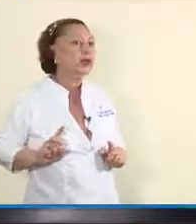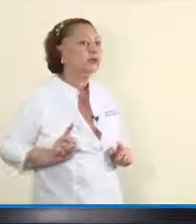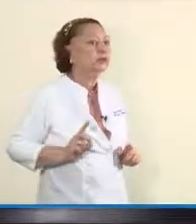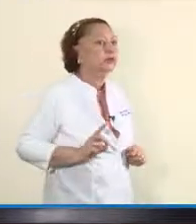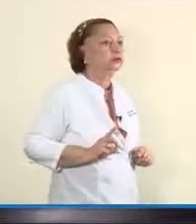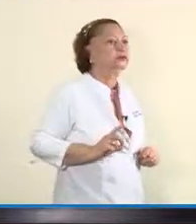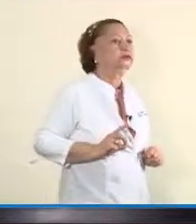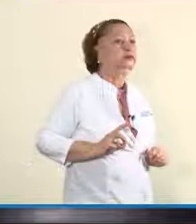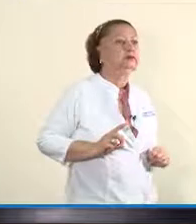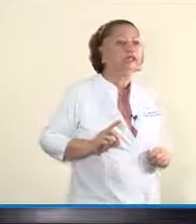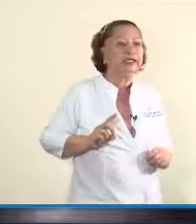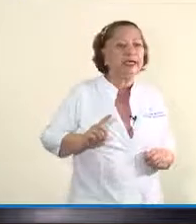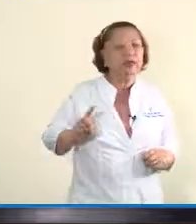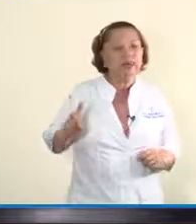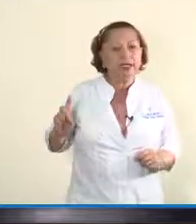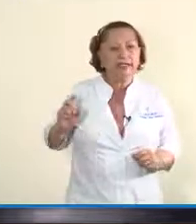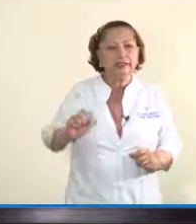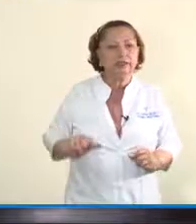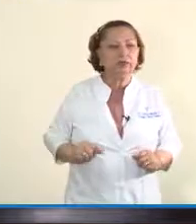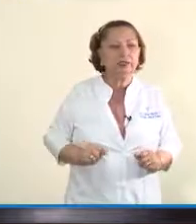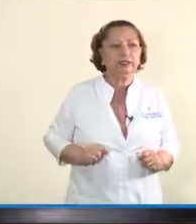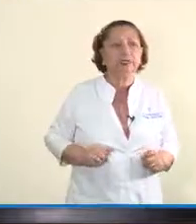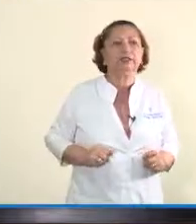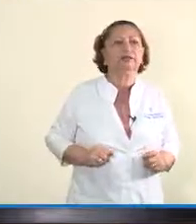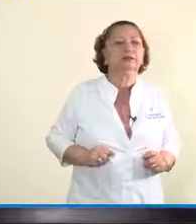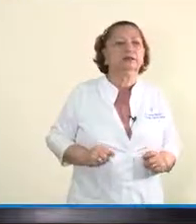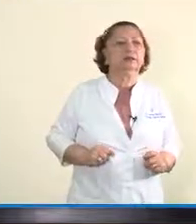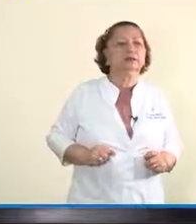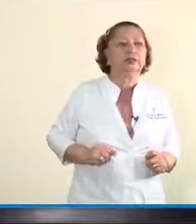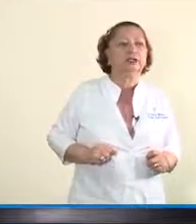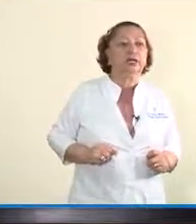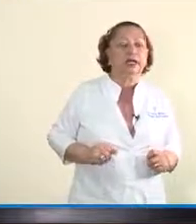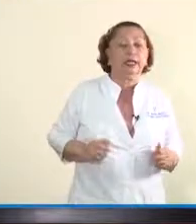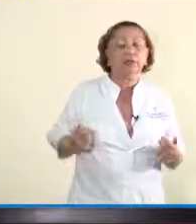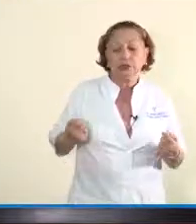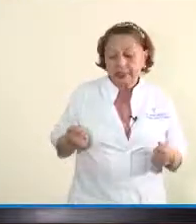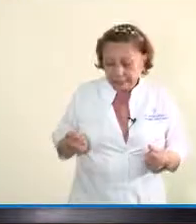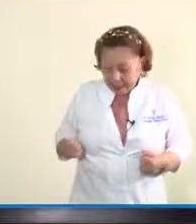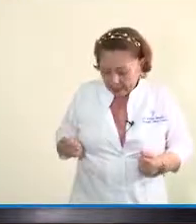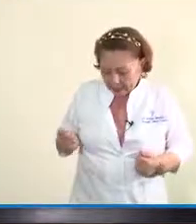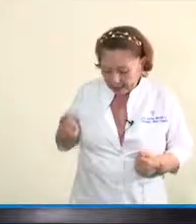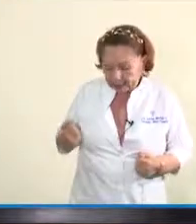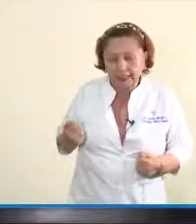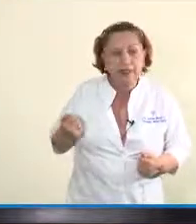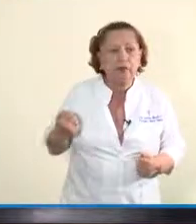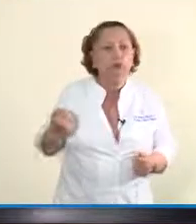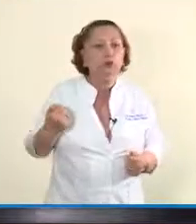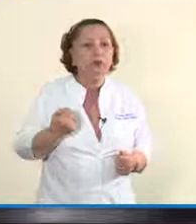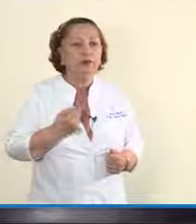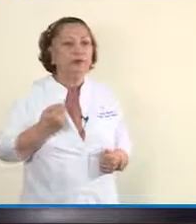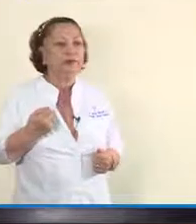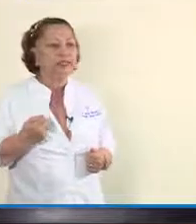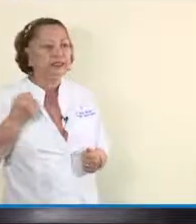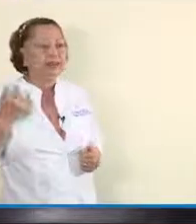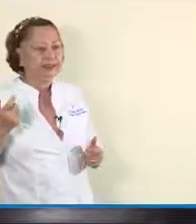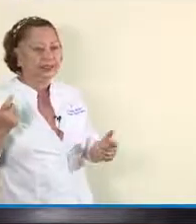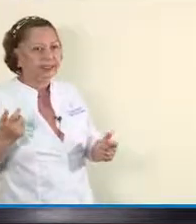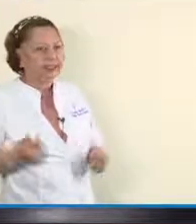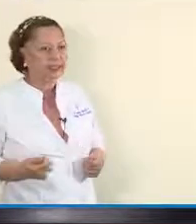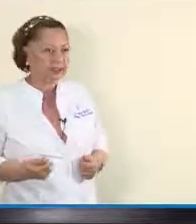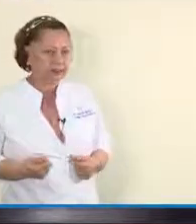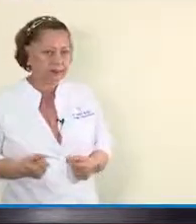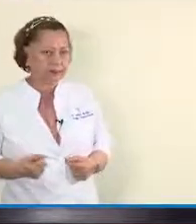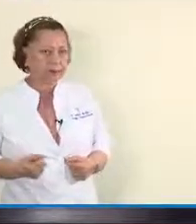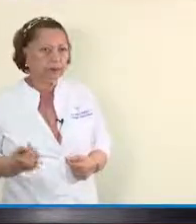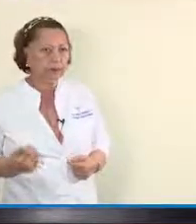Cuando hablamos de daño de la salud mental, entonces sí, allí tenemos un problemita